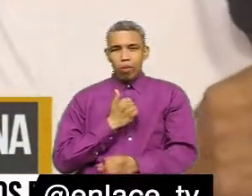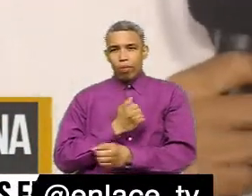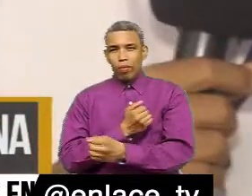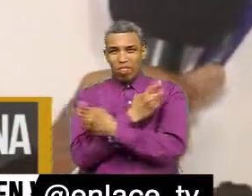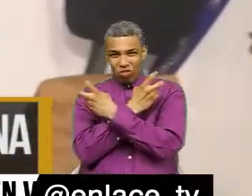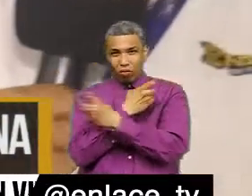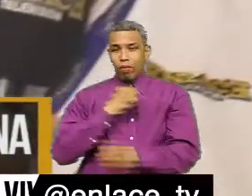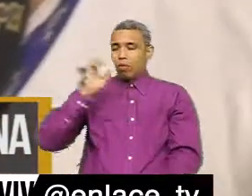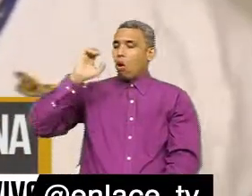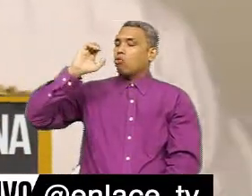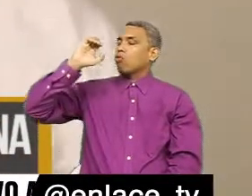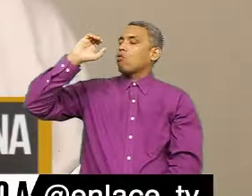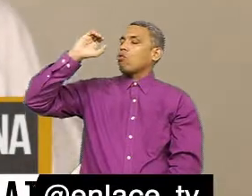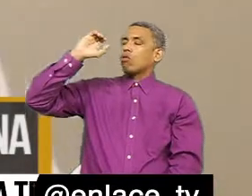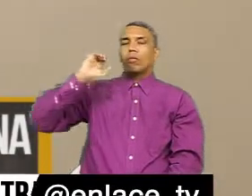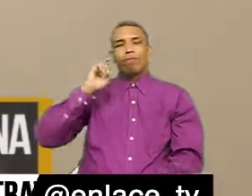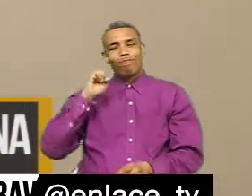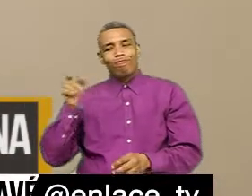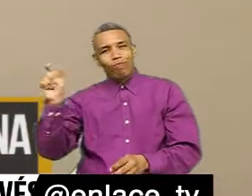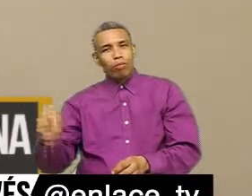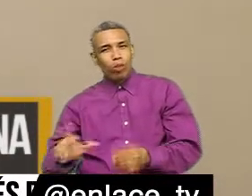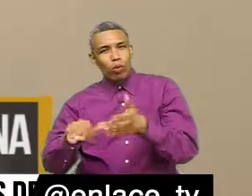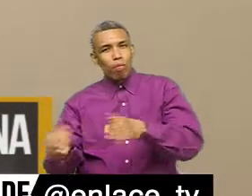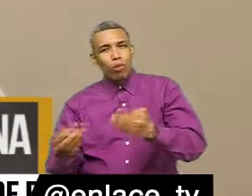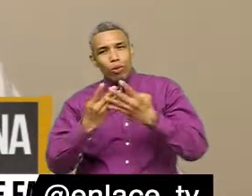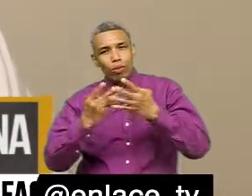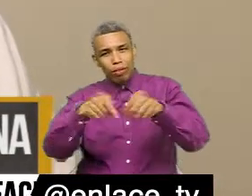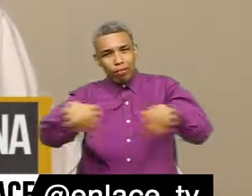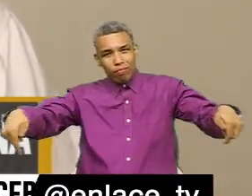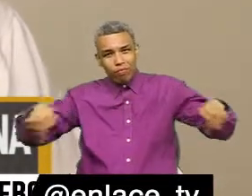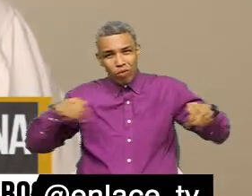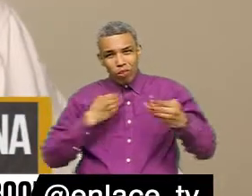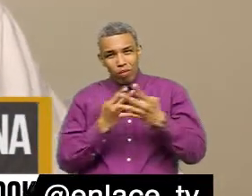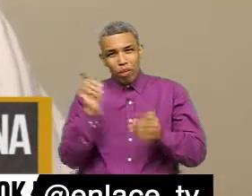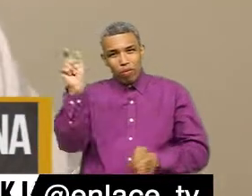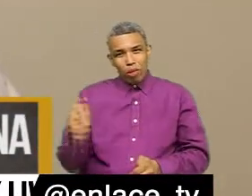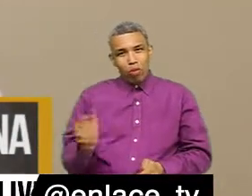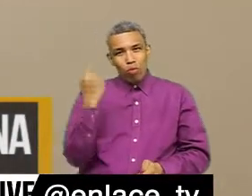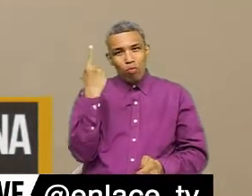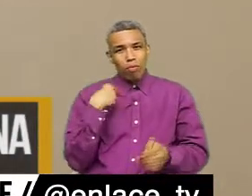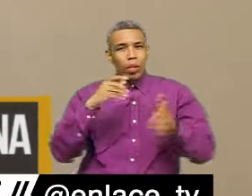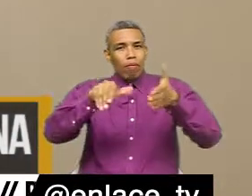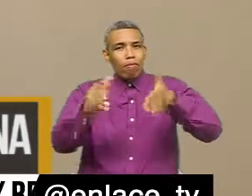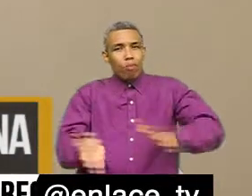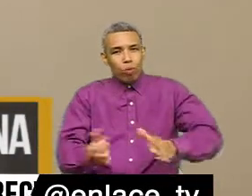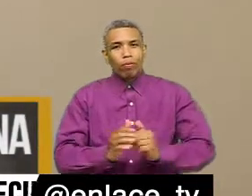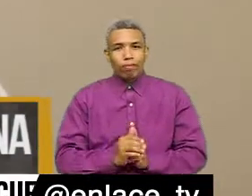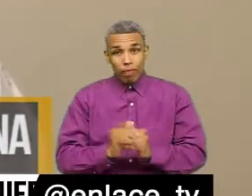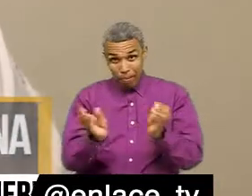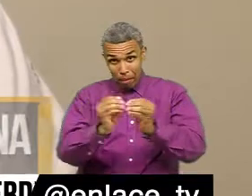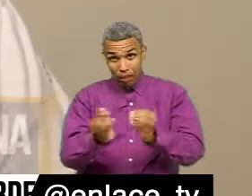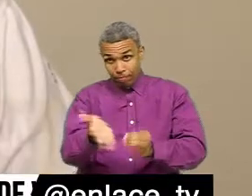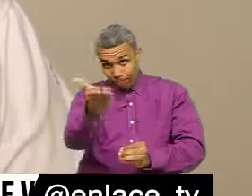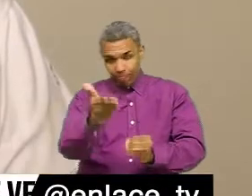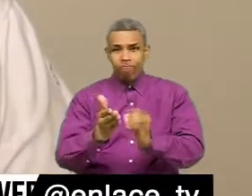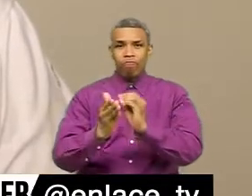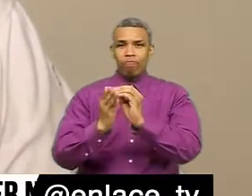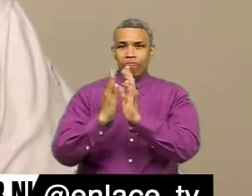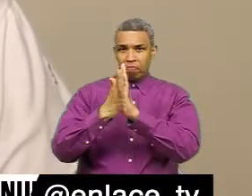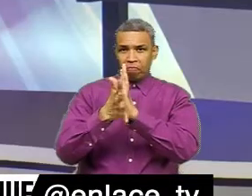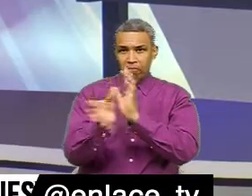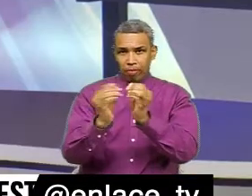que se genera a esta hora en el Departamento de Policía de Magdalena Medio sobre una persona que muere ayer en el penal de Barranca Bermeja. Continúen ustedes con más noticias en estudios. Muy